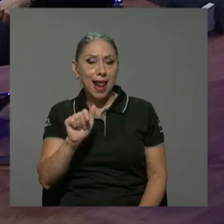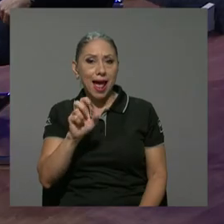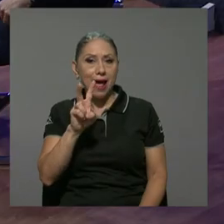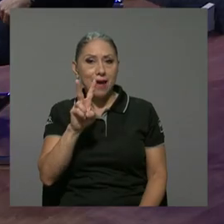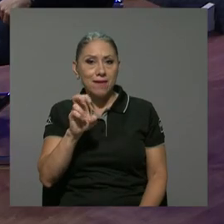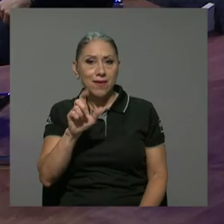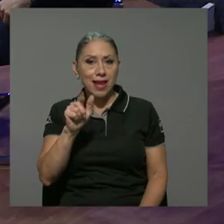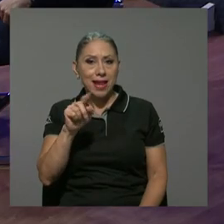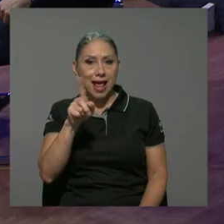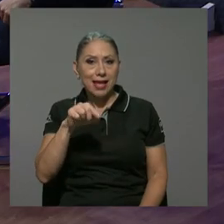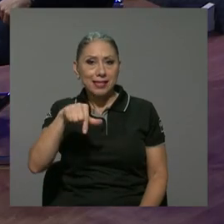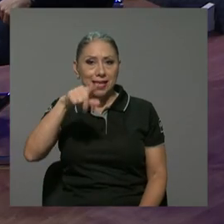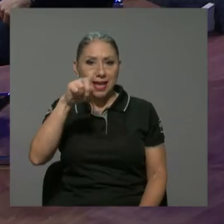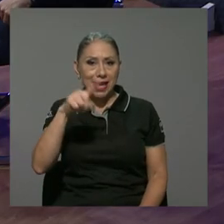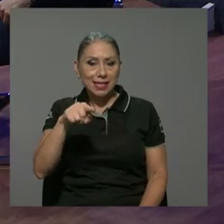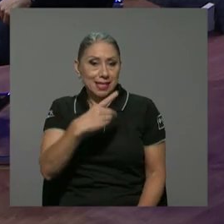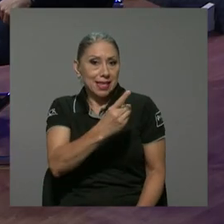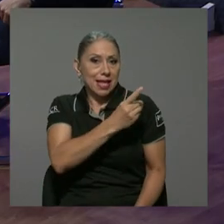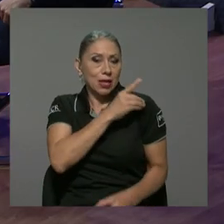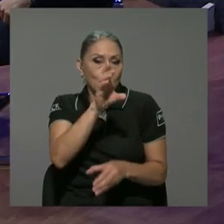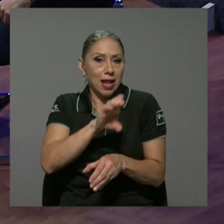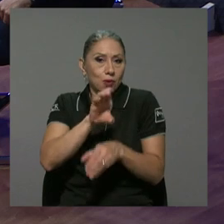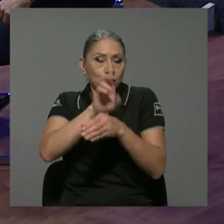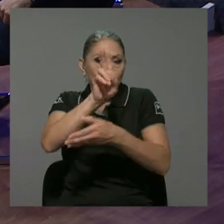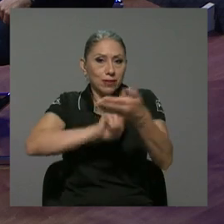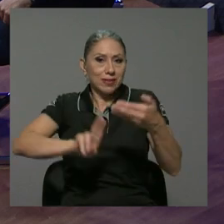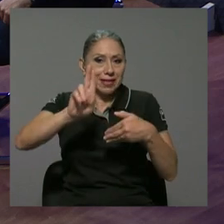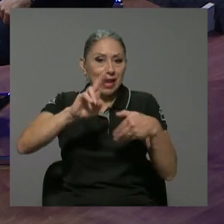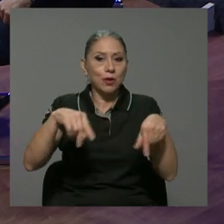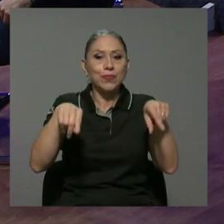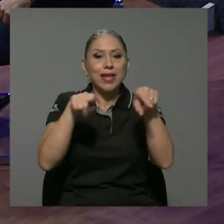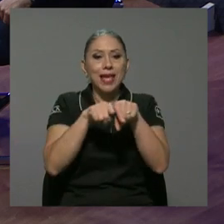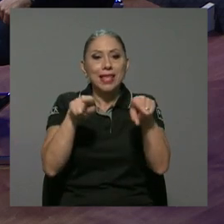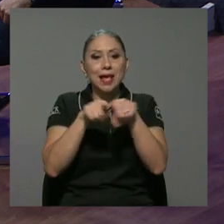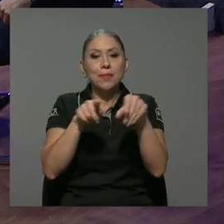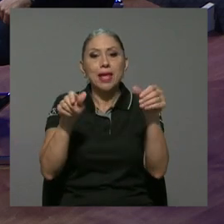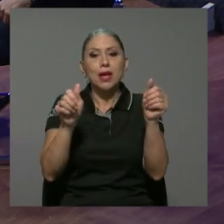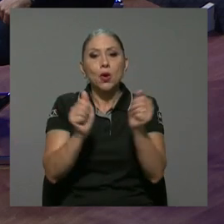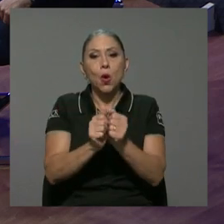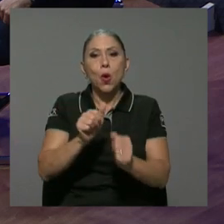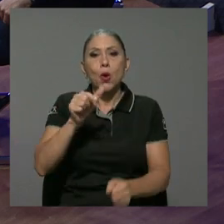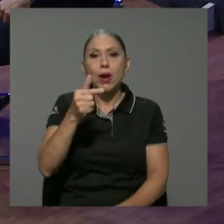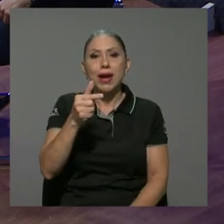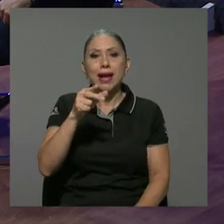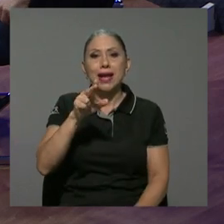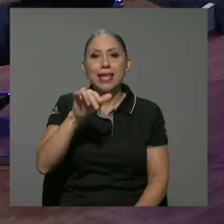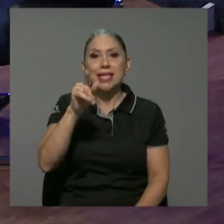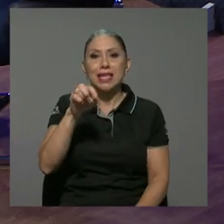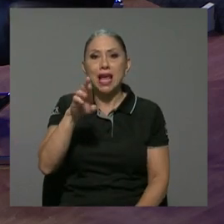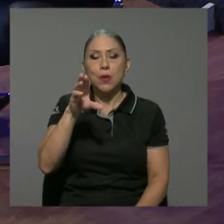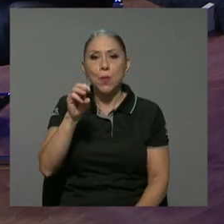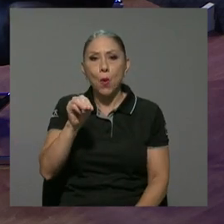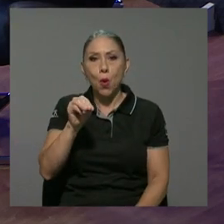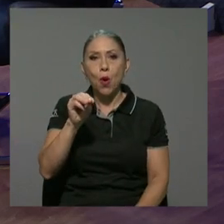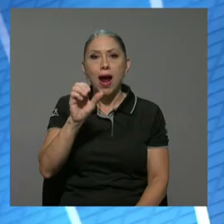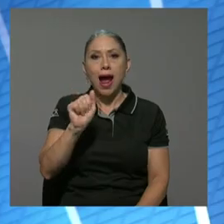la directora del Consejo Universitario, y también seguimos con don Guillermo Acuña, quien es